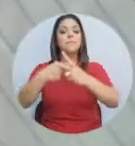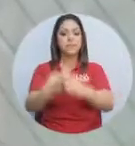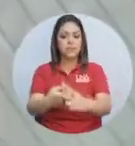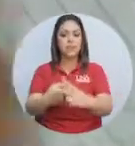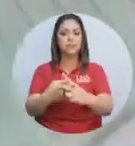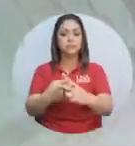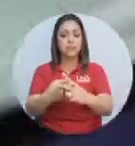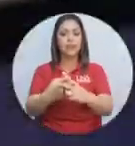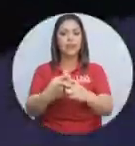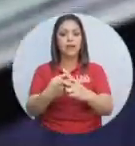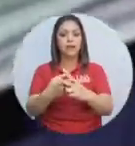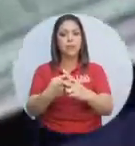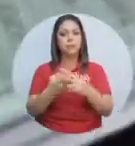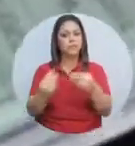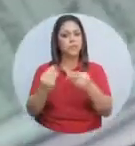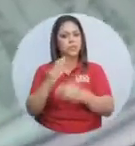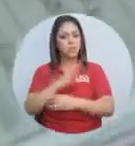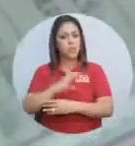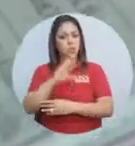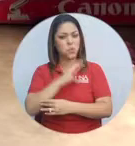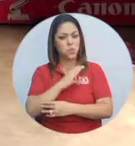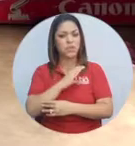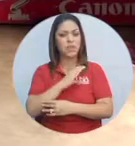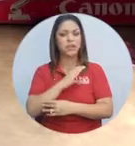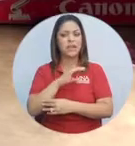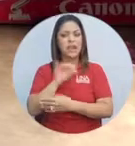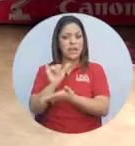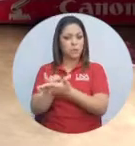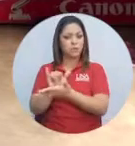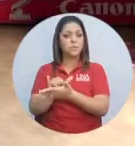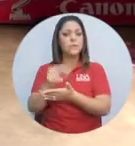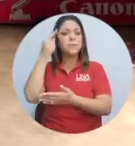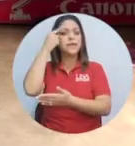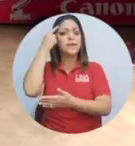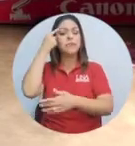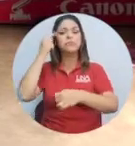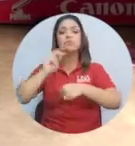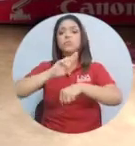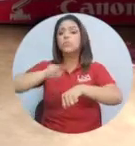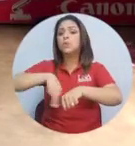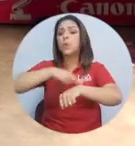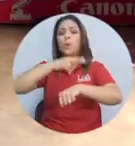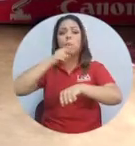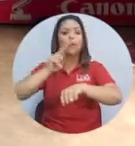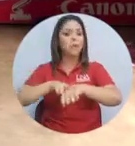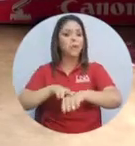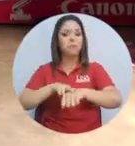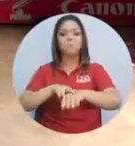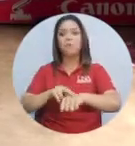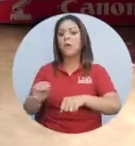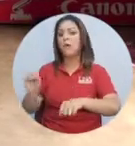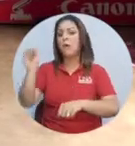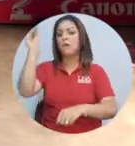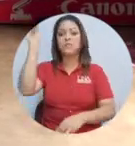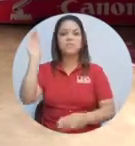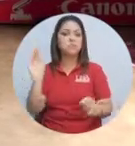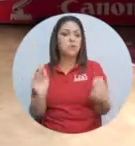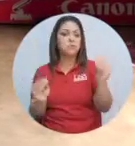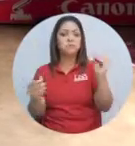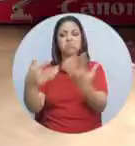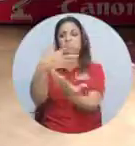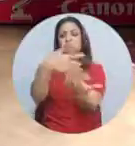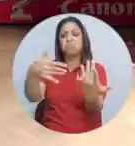empieza este tipo de conducta como algo que parece normal entre los jóvenes y la